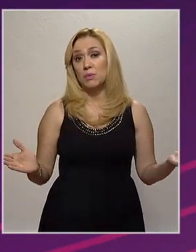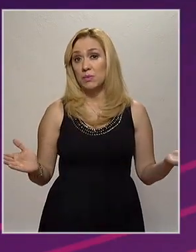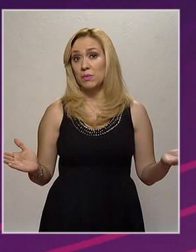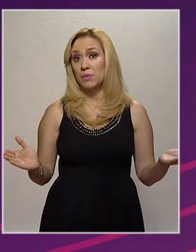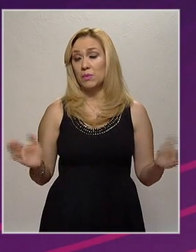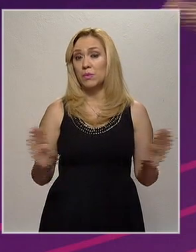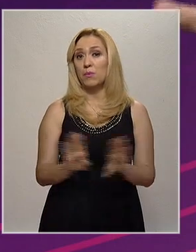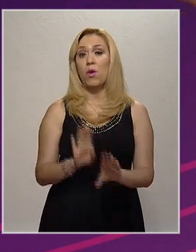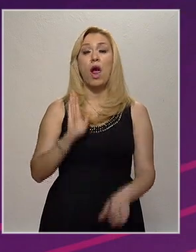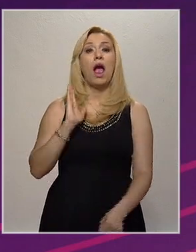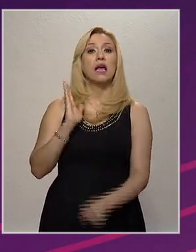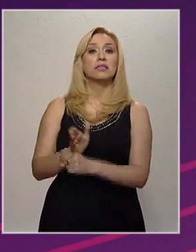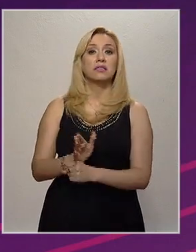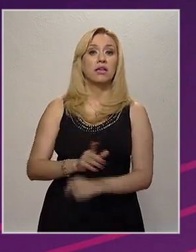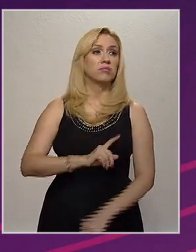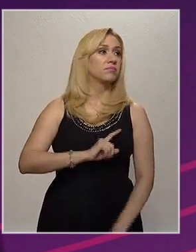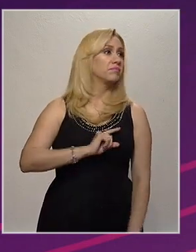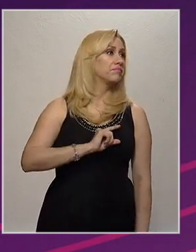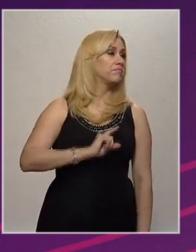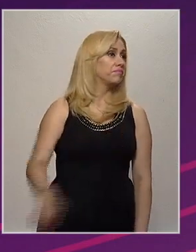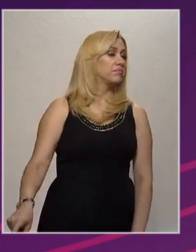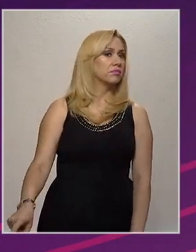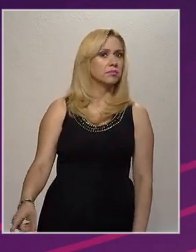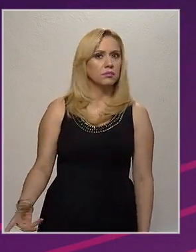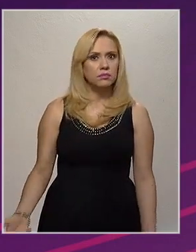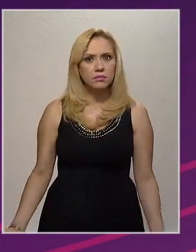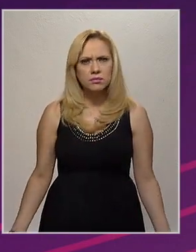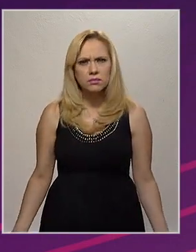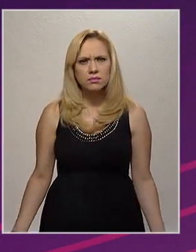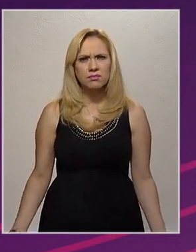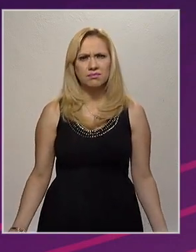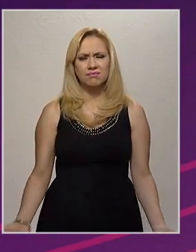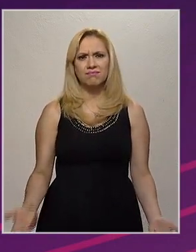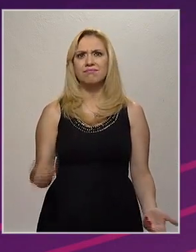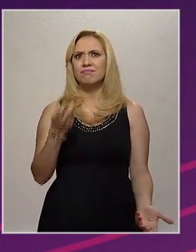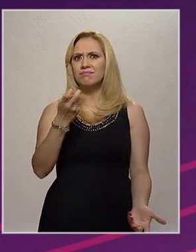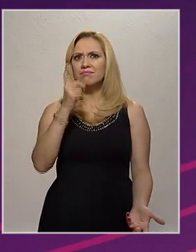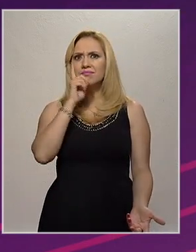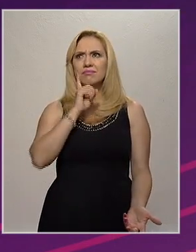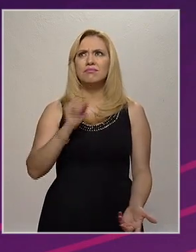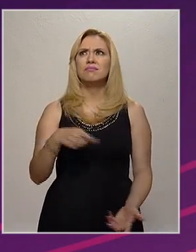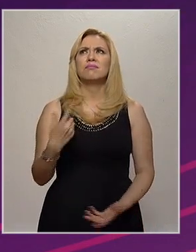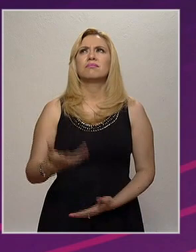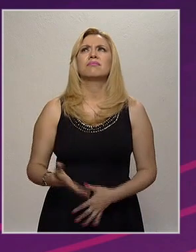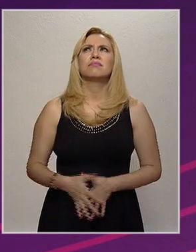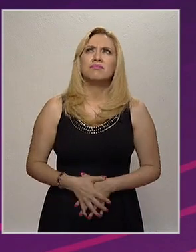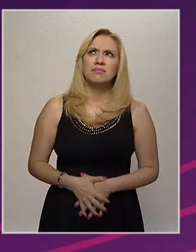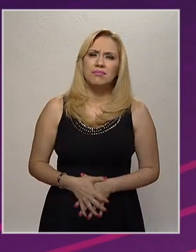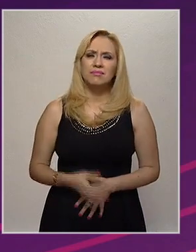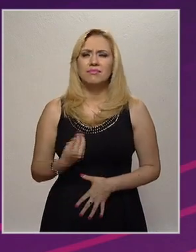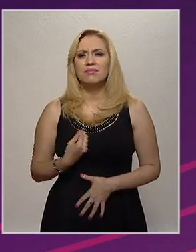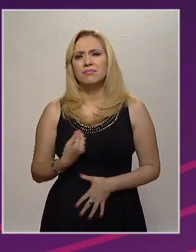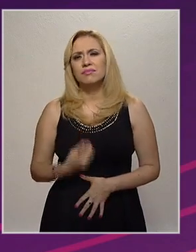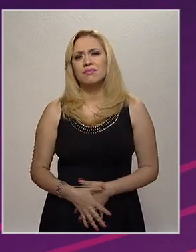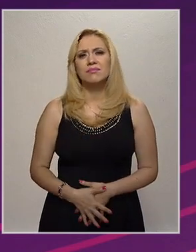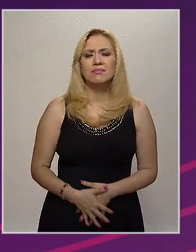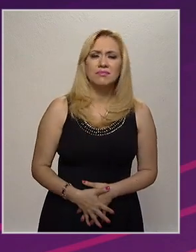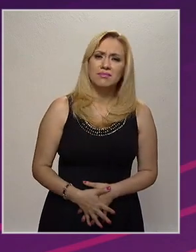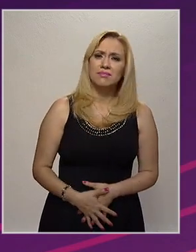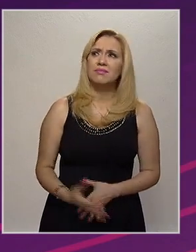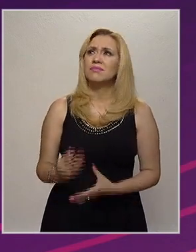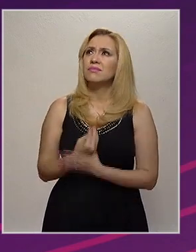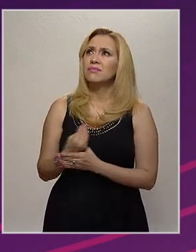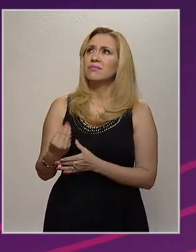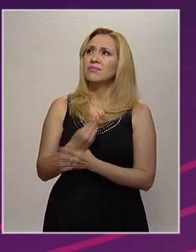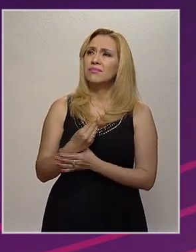el castigar a las mujeres, entre comillas, por ejemplo, con este tipo de negación de